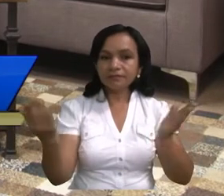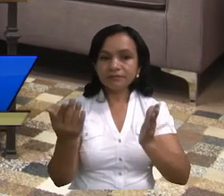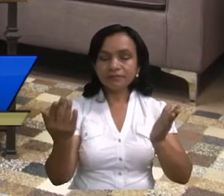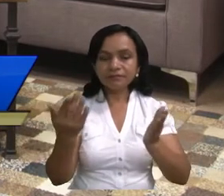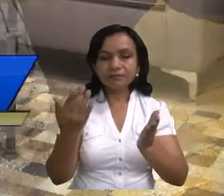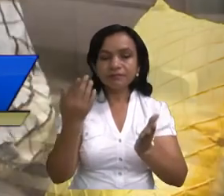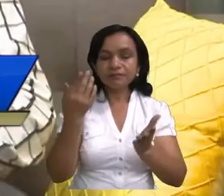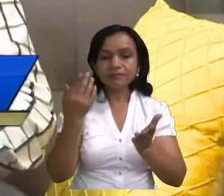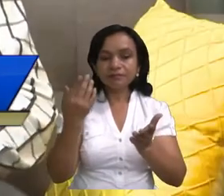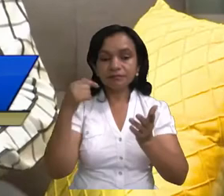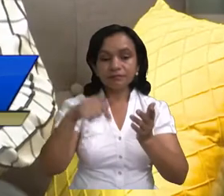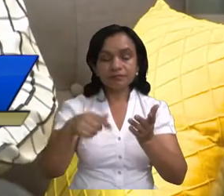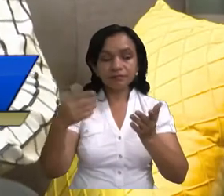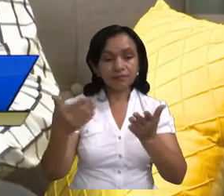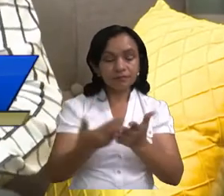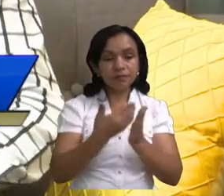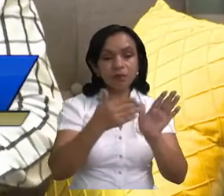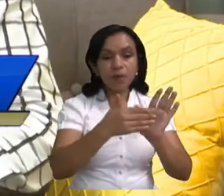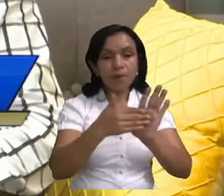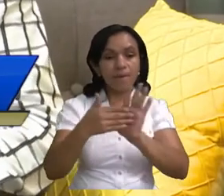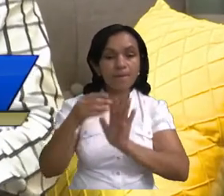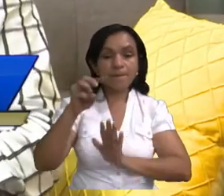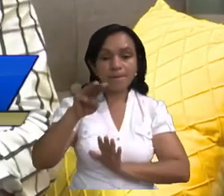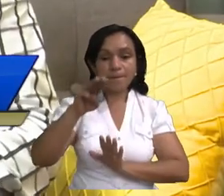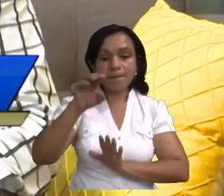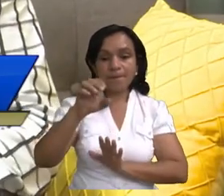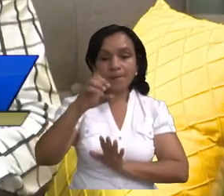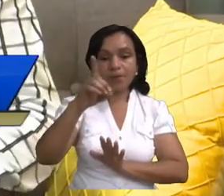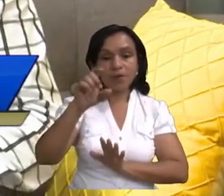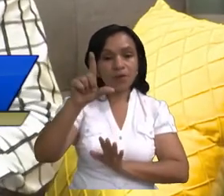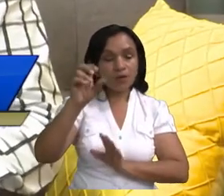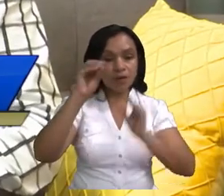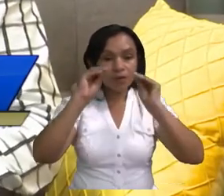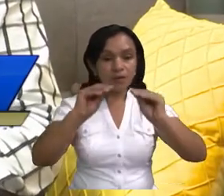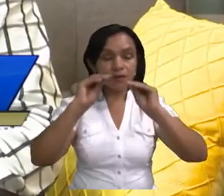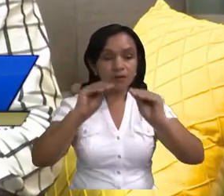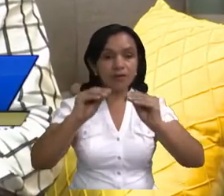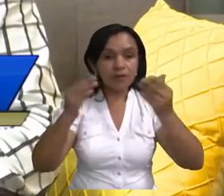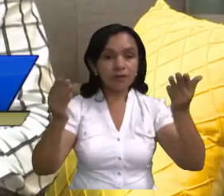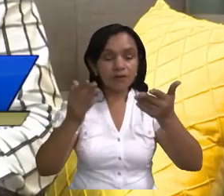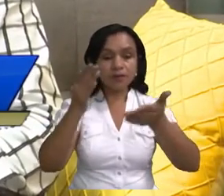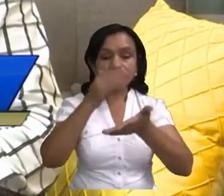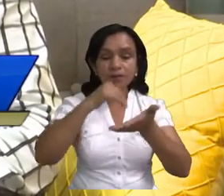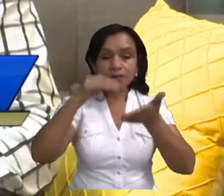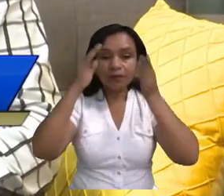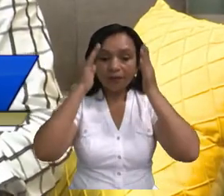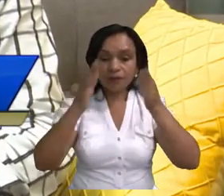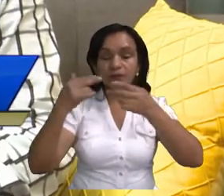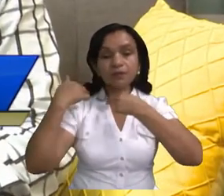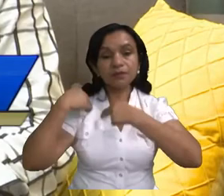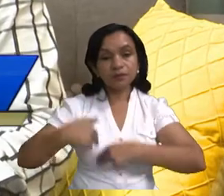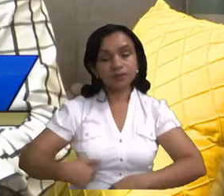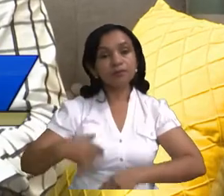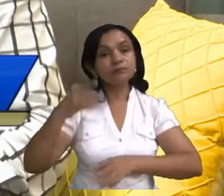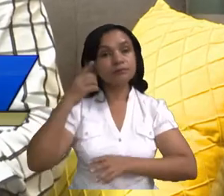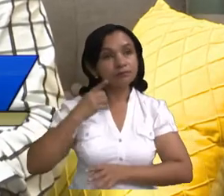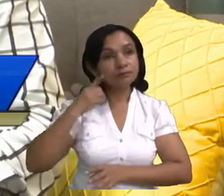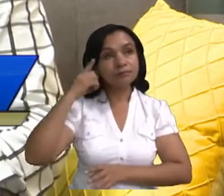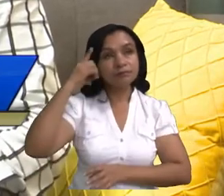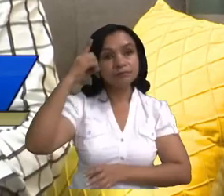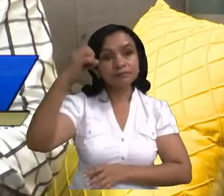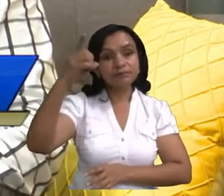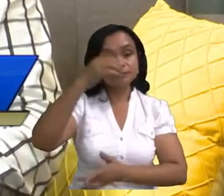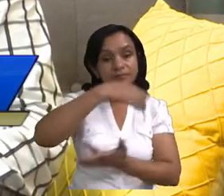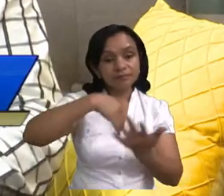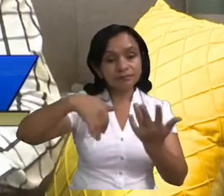perspectiva de este modelo educativo, en el que se centra, como usted ya lo dijo muy bien, el ser humano y el desarrollo. de su entorno